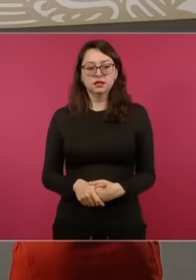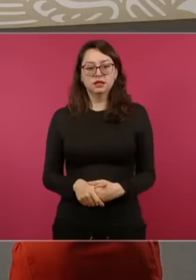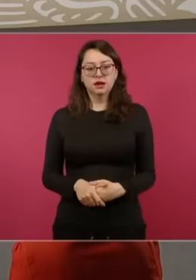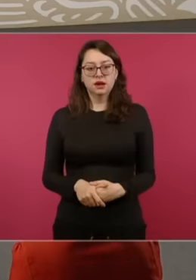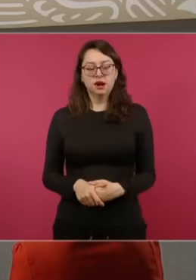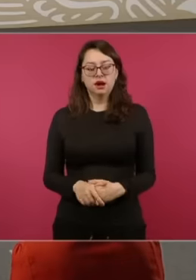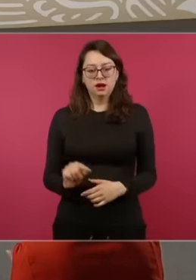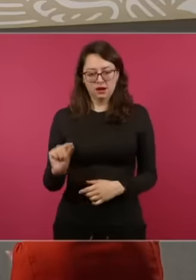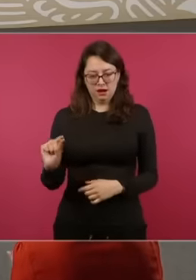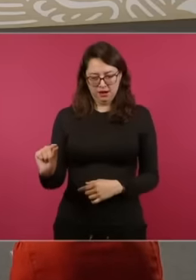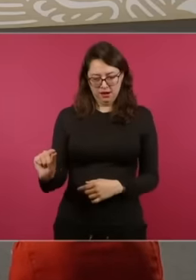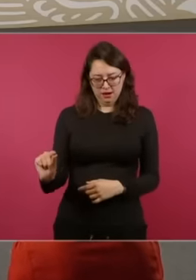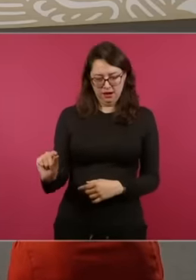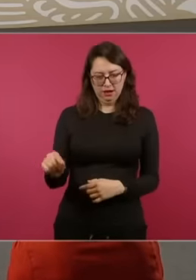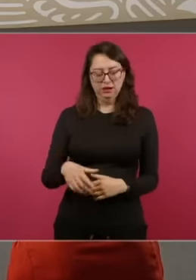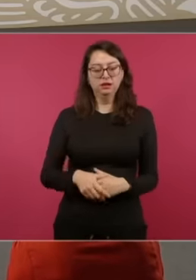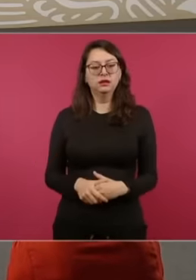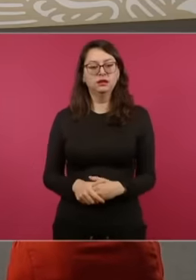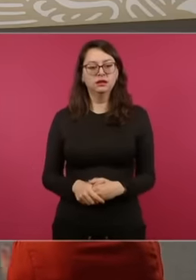Ahora,